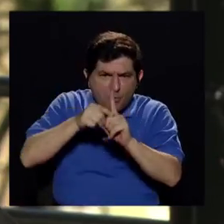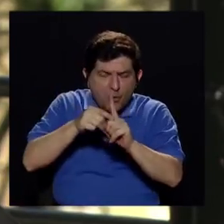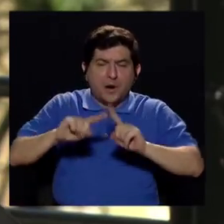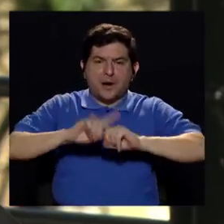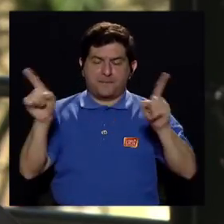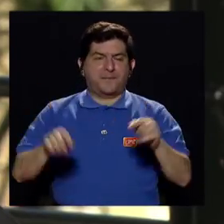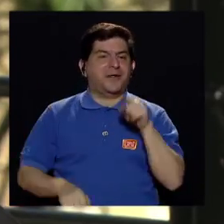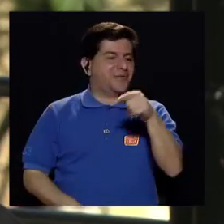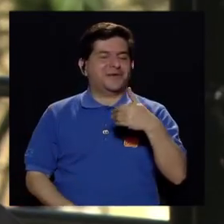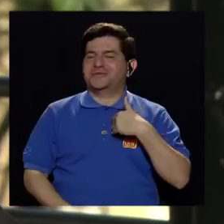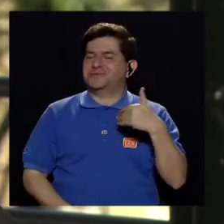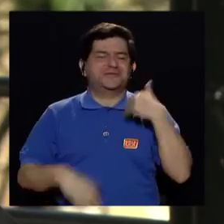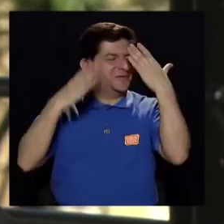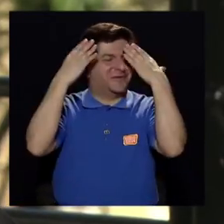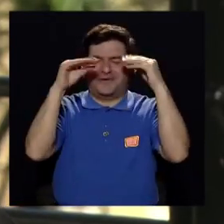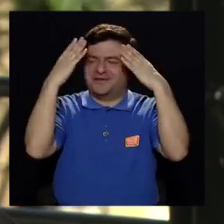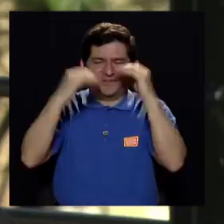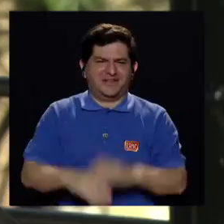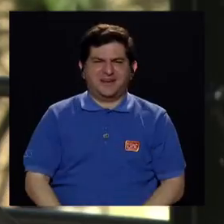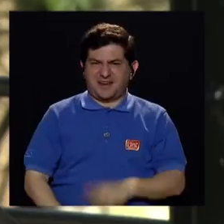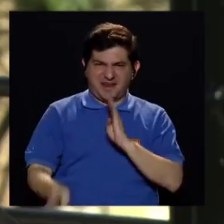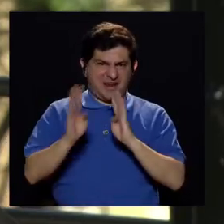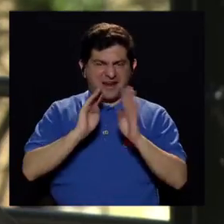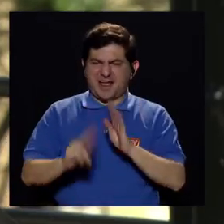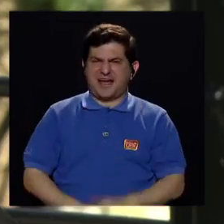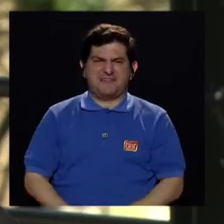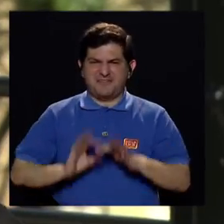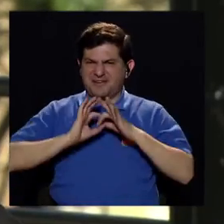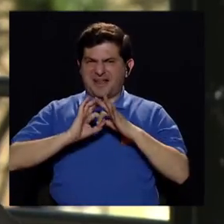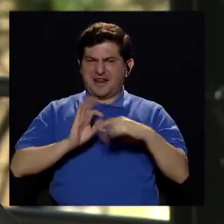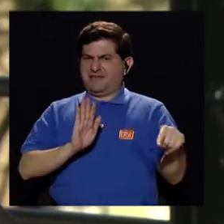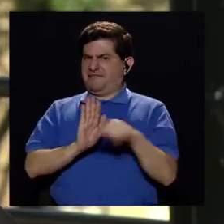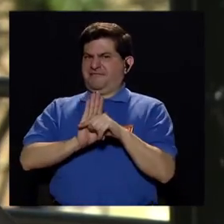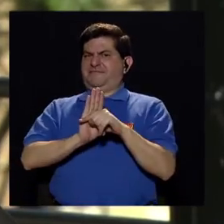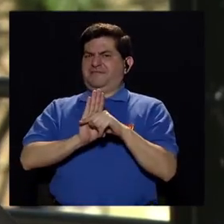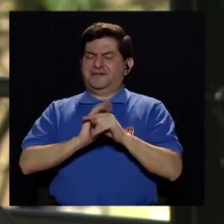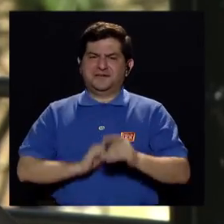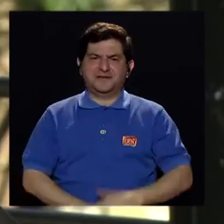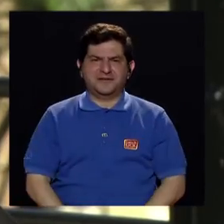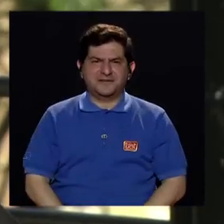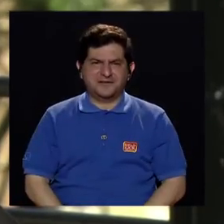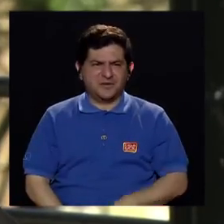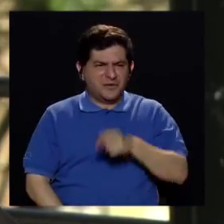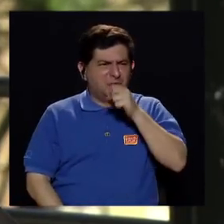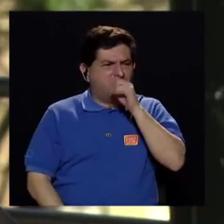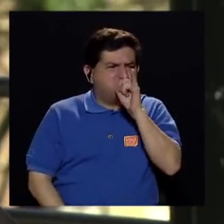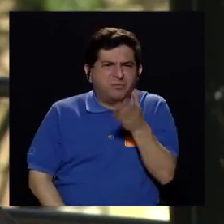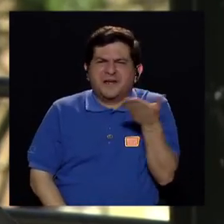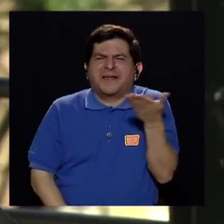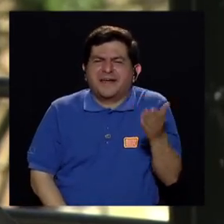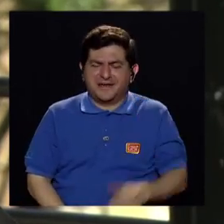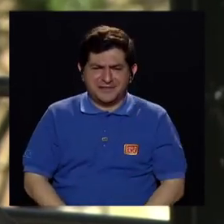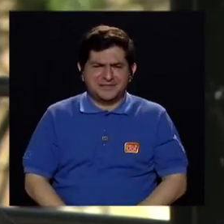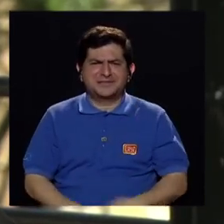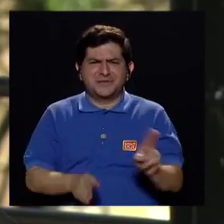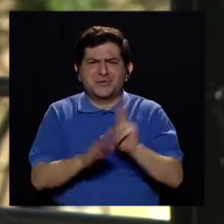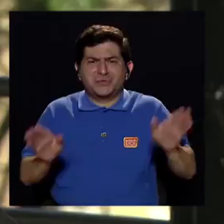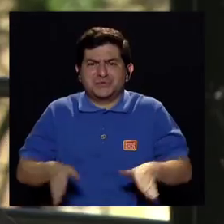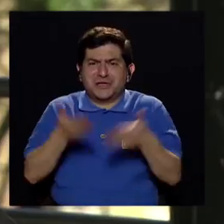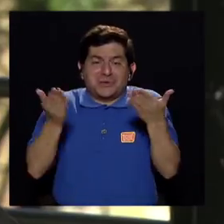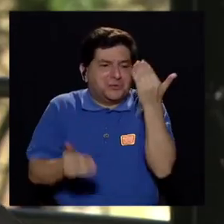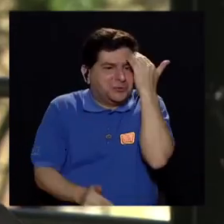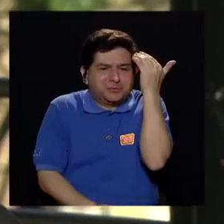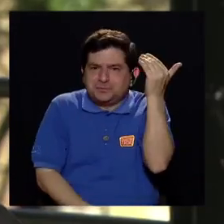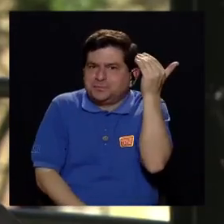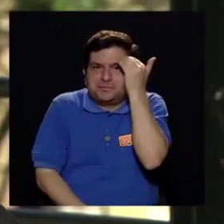no tuvieron información, donde hablar sobre sexualidad era algo negativo. Entonces, ¿qué es un preservativo y cómo se coloca? No lo